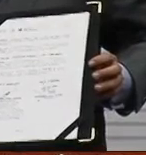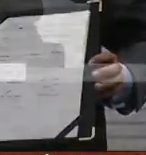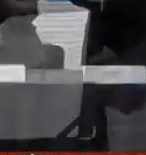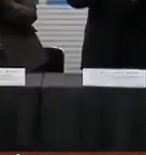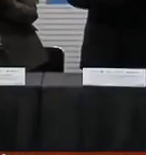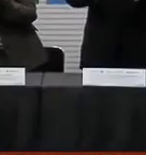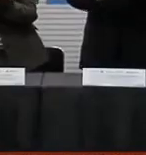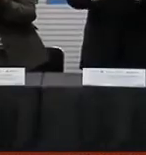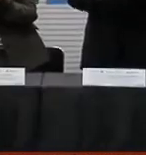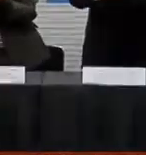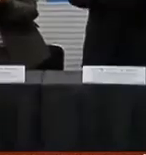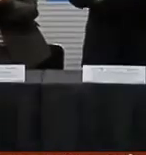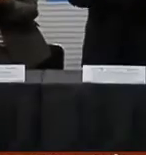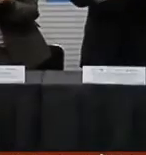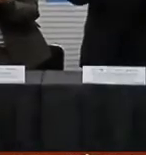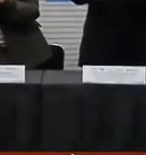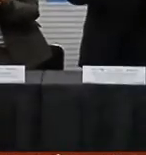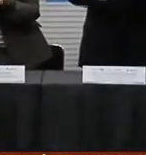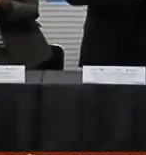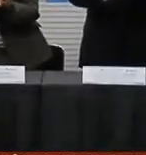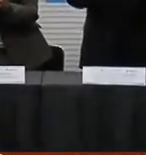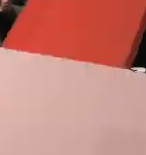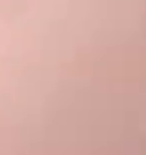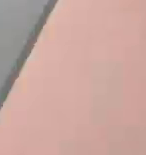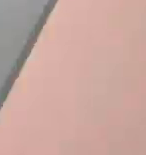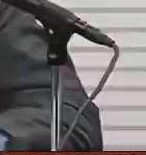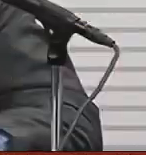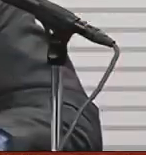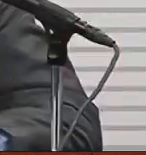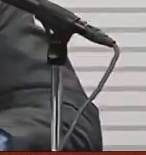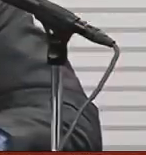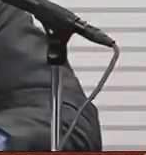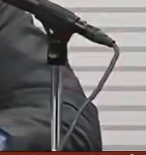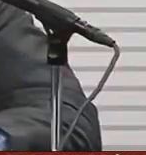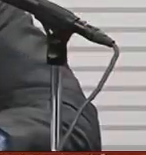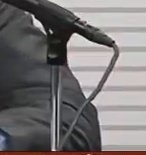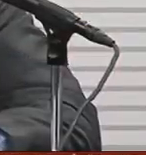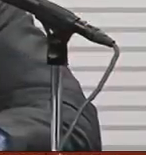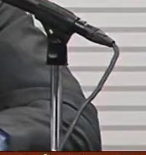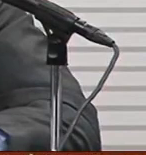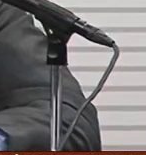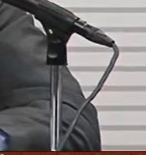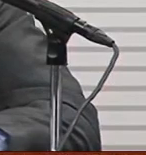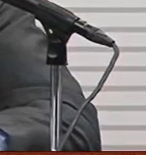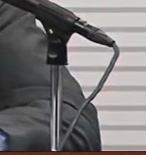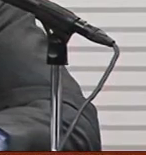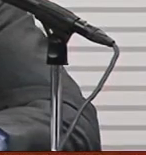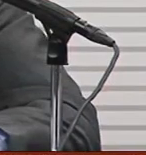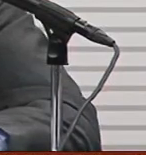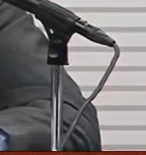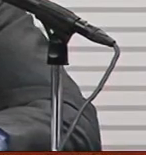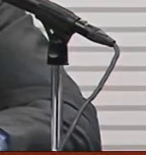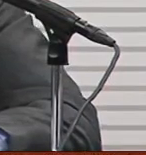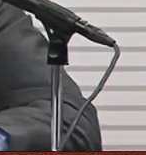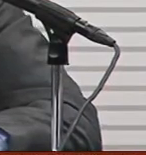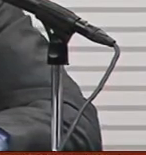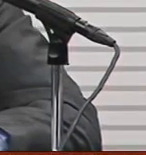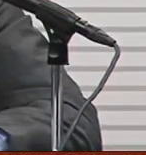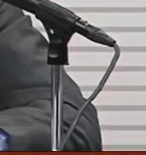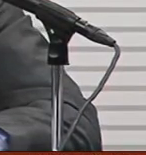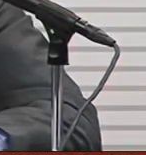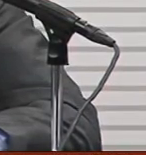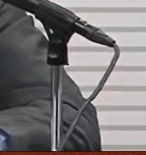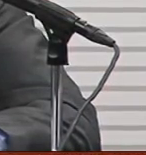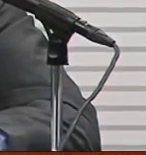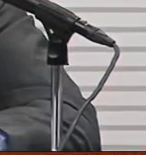discriminación en la administración pública federal. Hemos llegado a lo largo de los últimos años diversas reformas